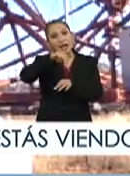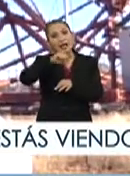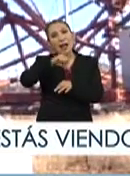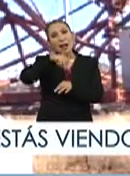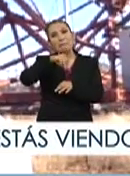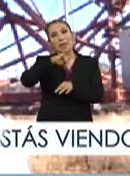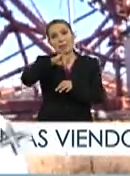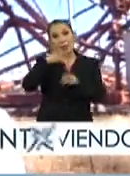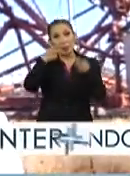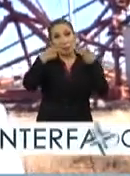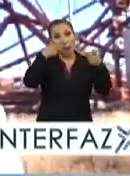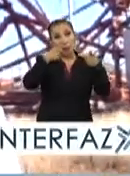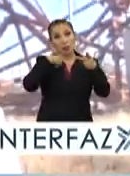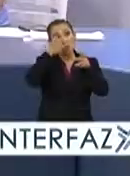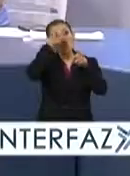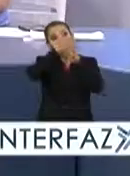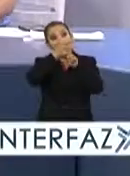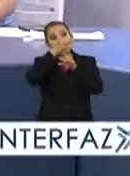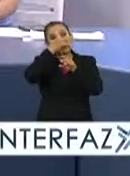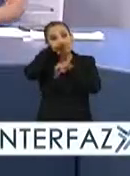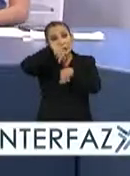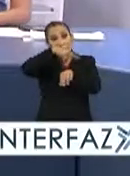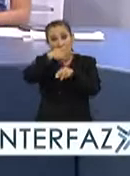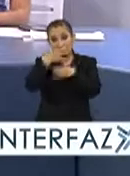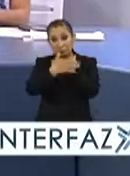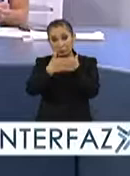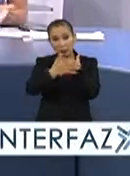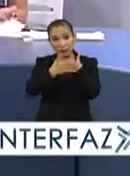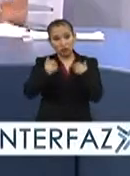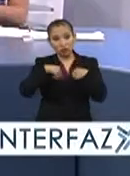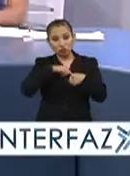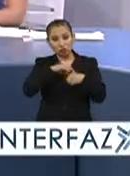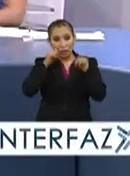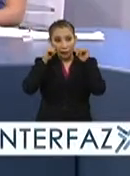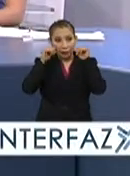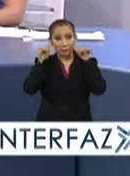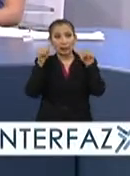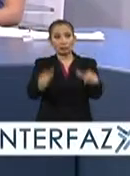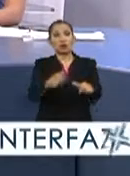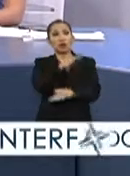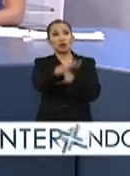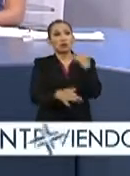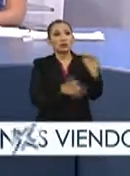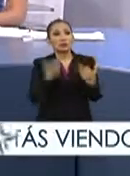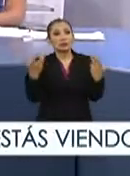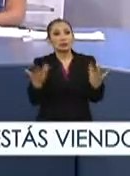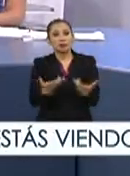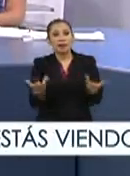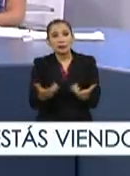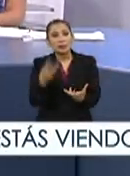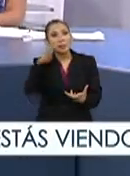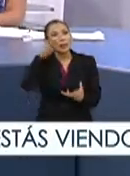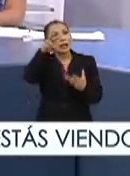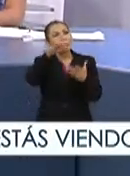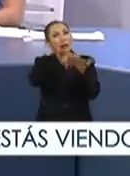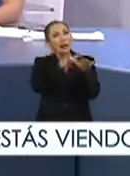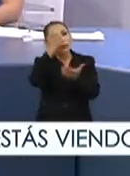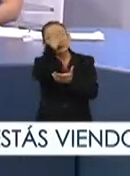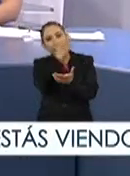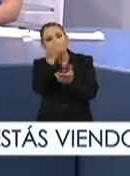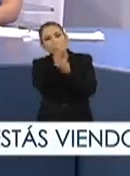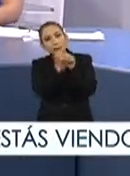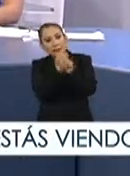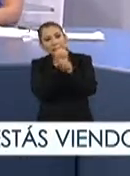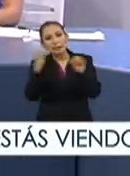está preparando en ya tan solo unas horas. Estaremos muy pendientes de todo lo que se logra observar y estudiar a través